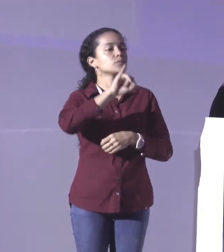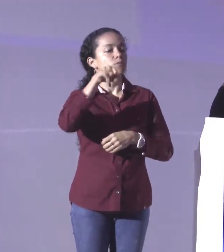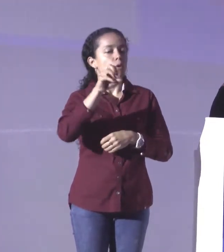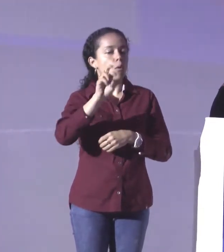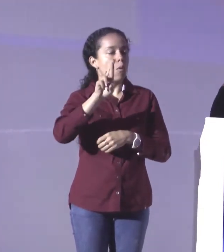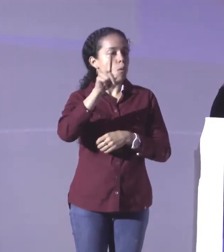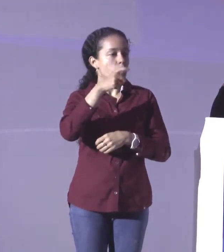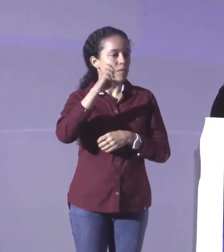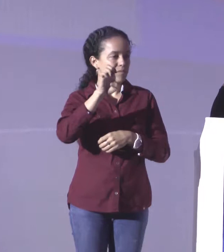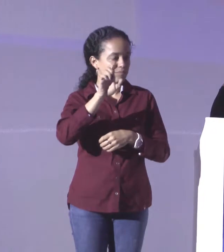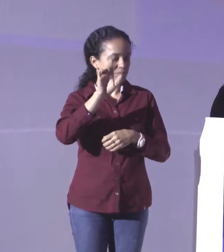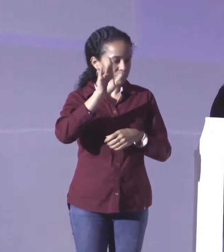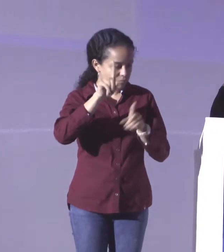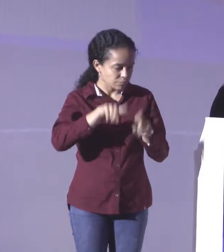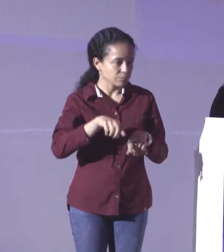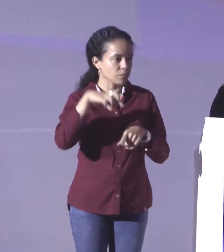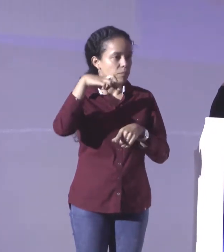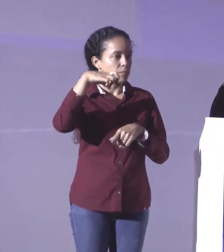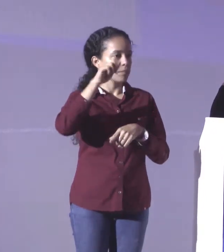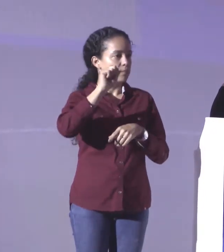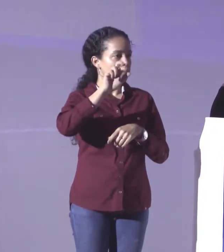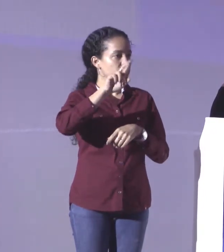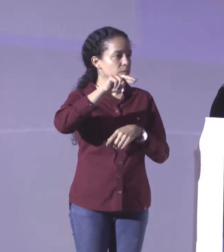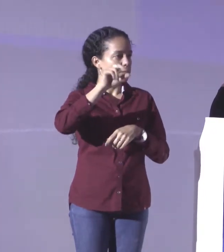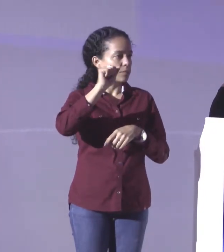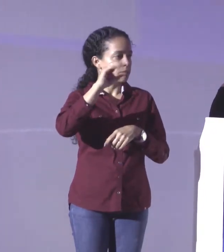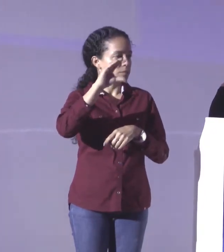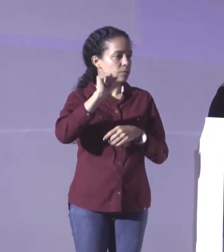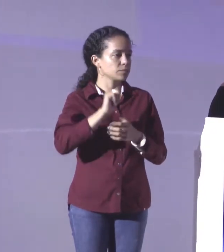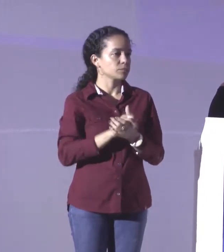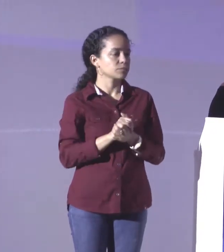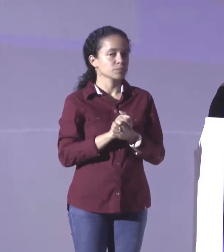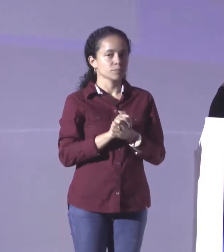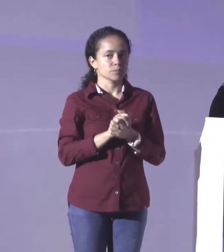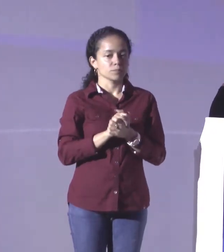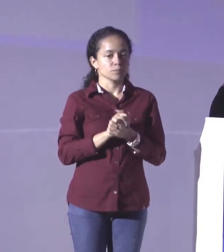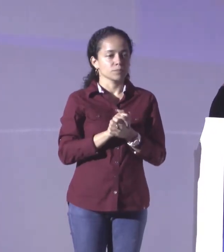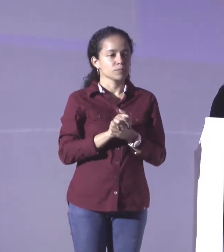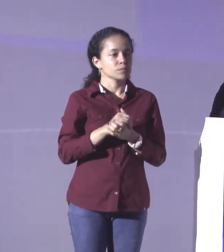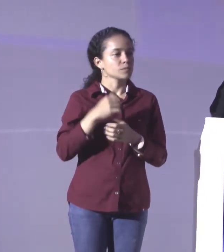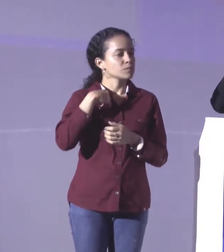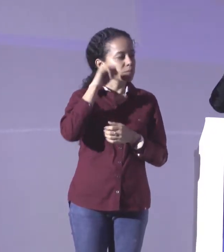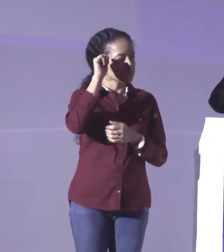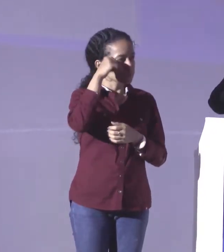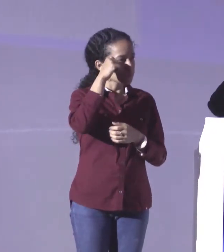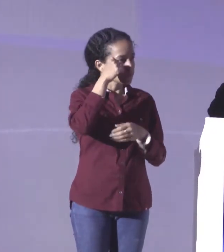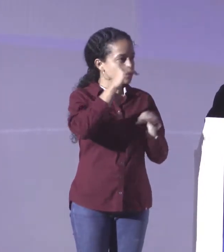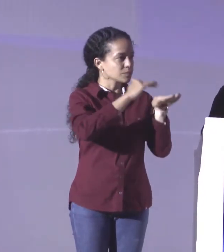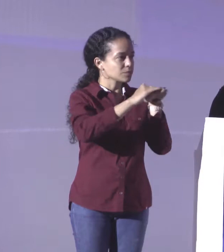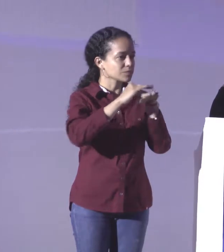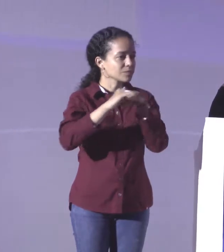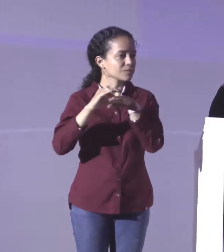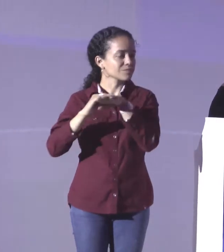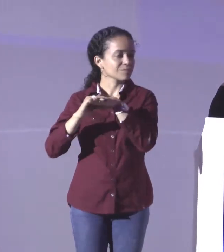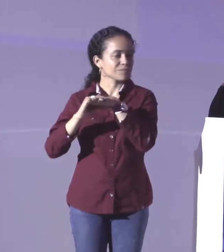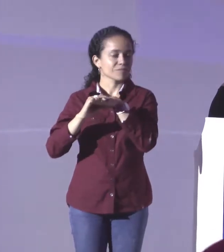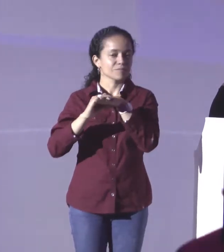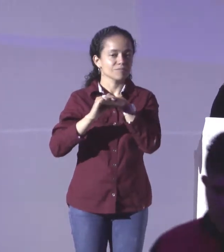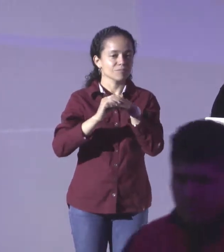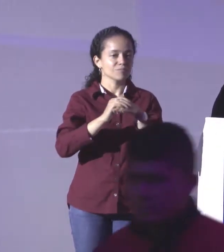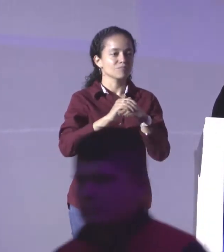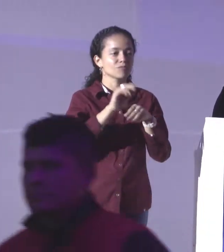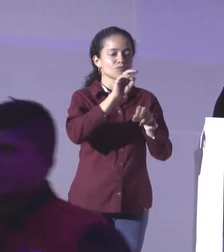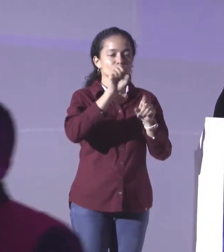del Grupo Empresarial Panaca. Les recuerdo a quienes nos acompañan y a quienes nos siguen a través de las redes sociales que